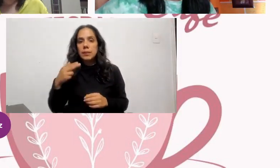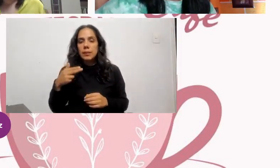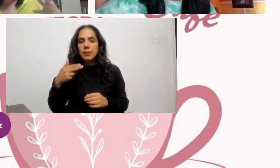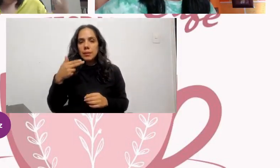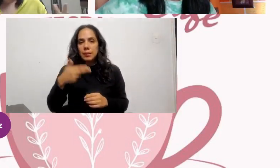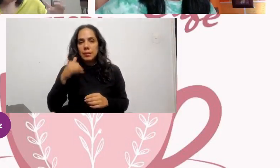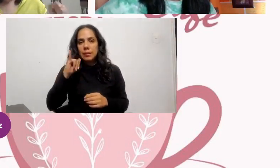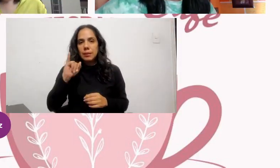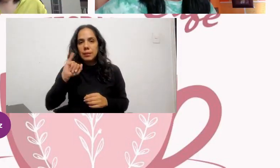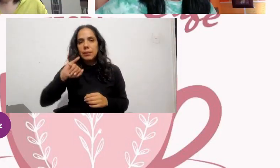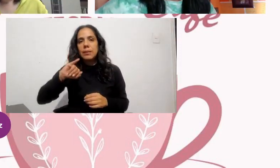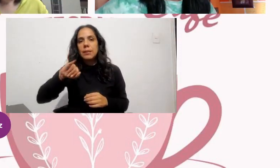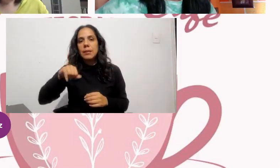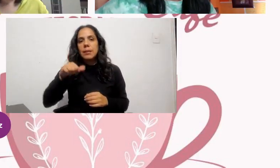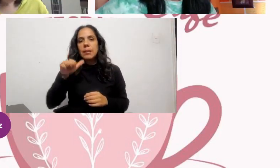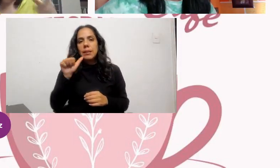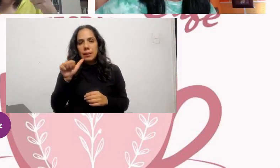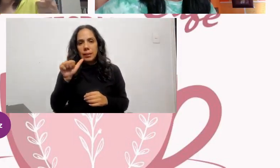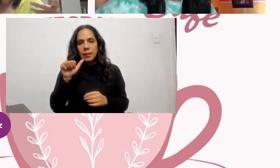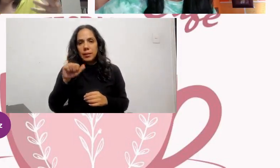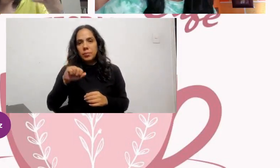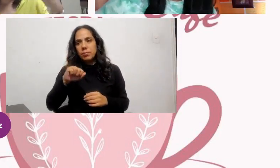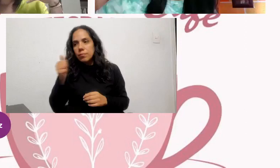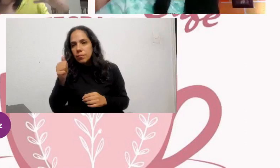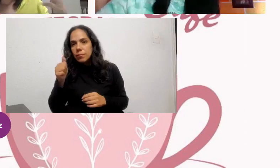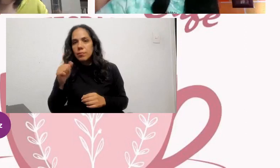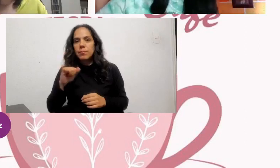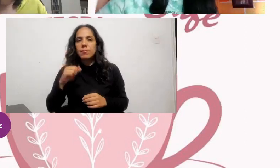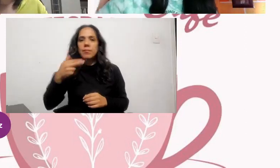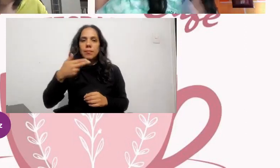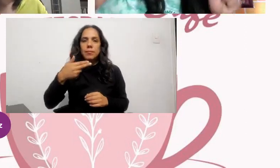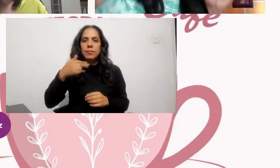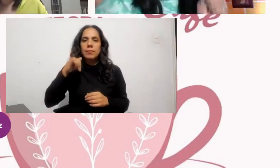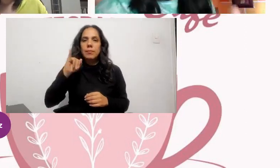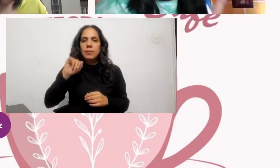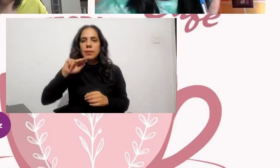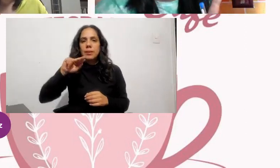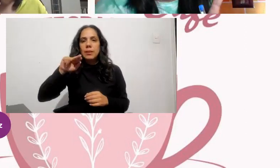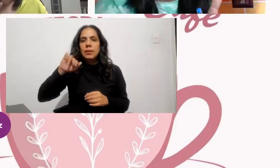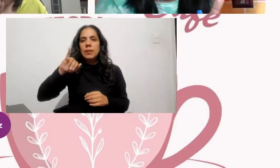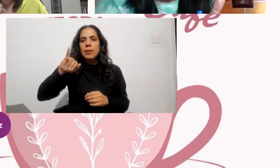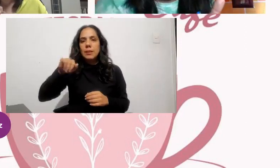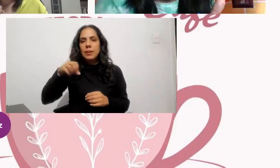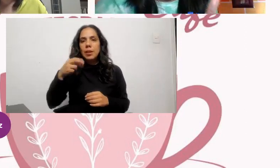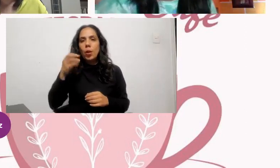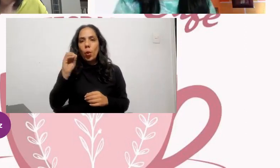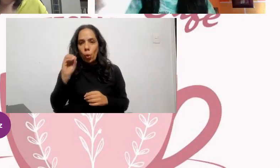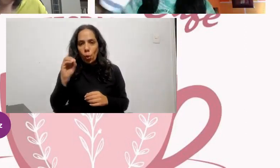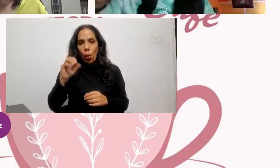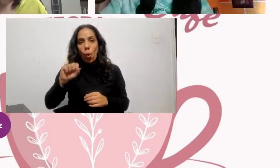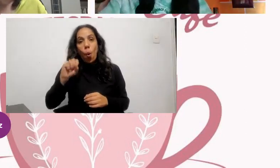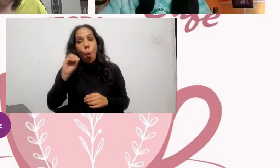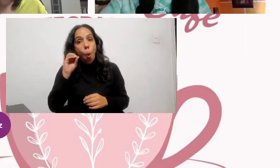verdad se está promoviendo, se está sensibilizando, se está visibilizando ya están los libros de texto.